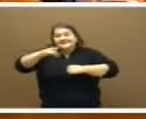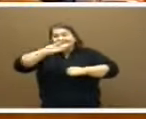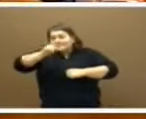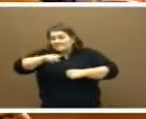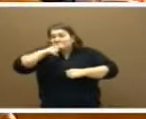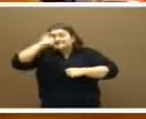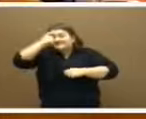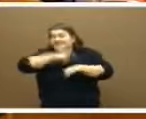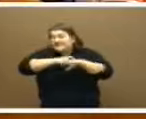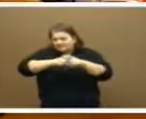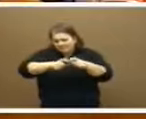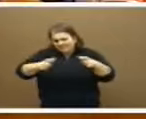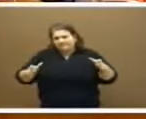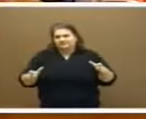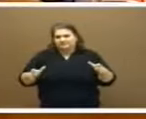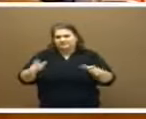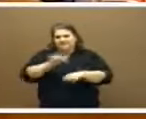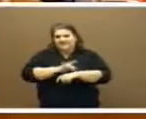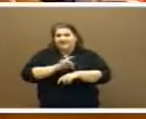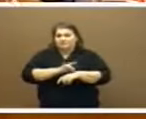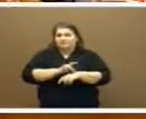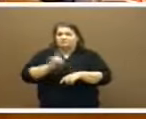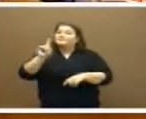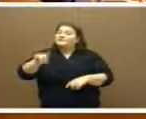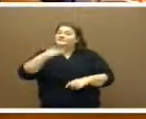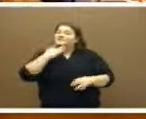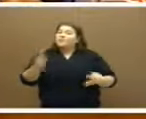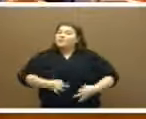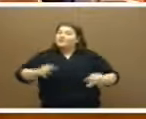número de psiquiatras para el centro. Y desde el punto de vista de seguridad, que es muy